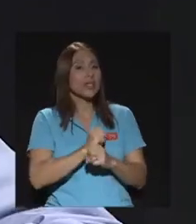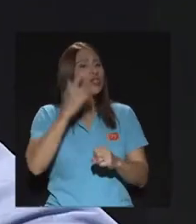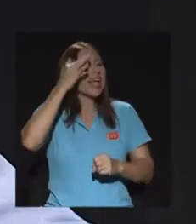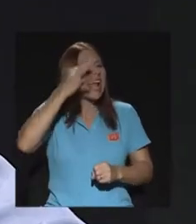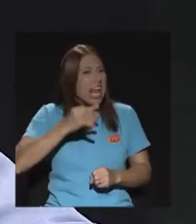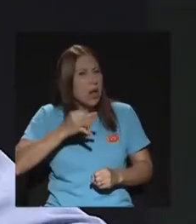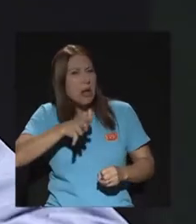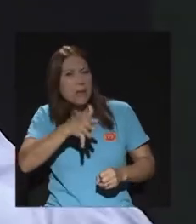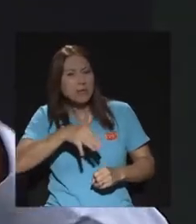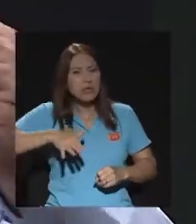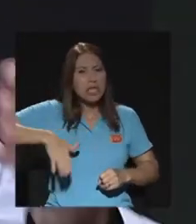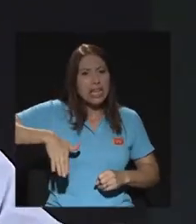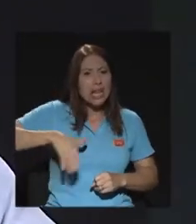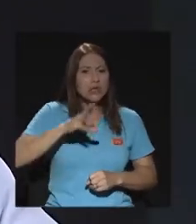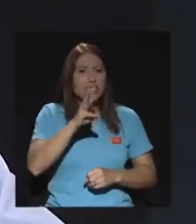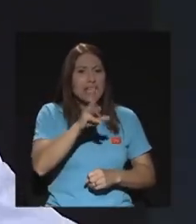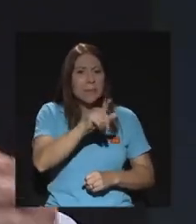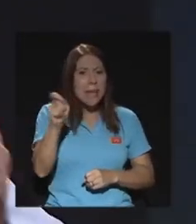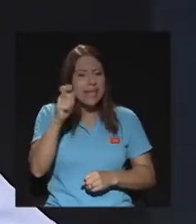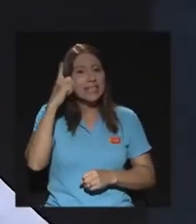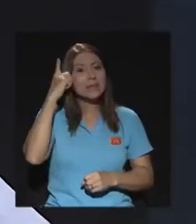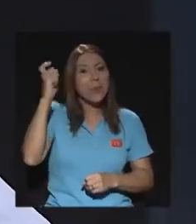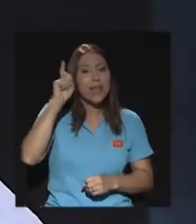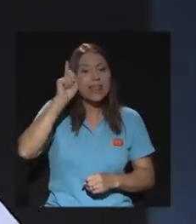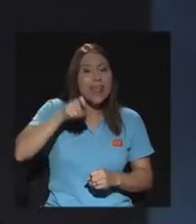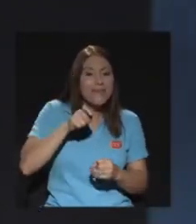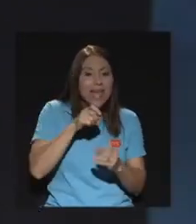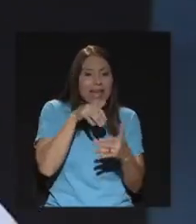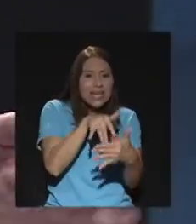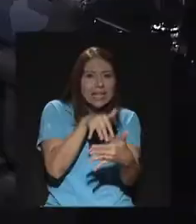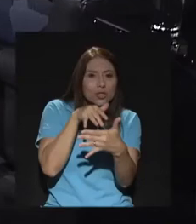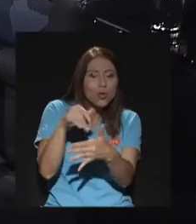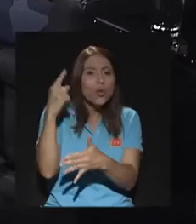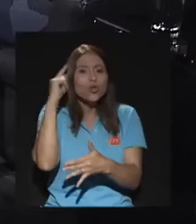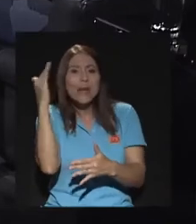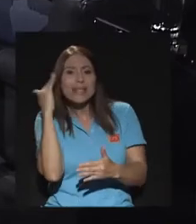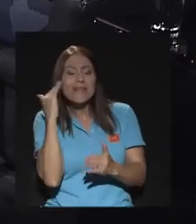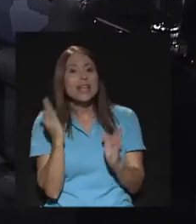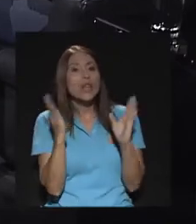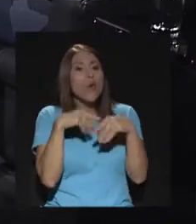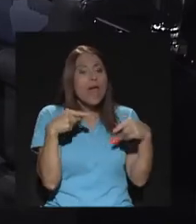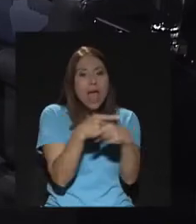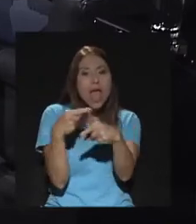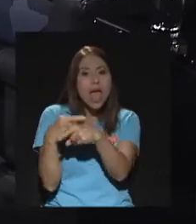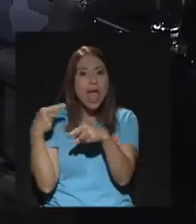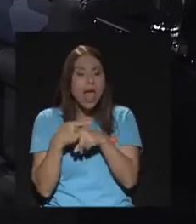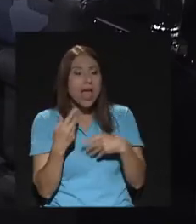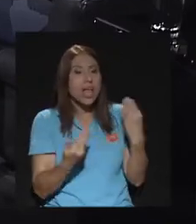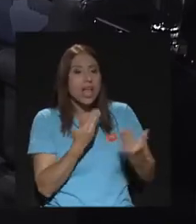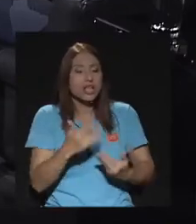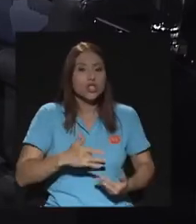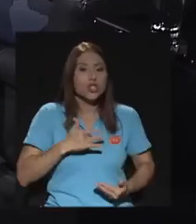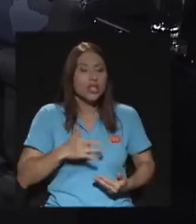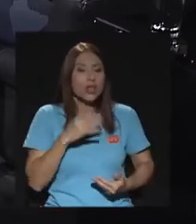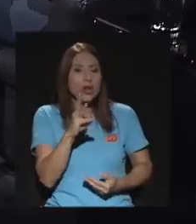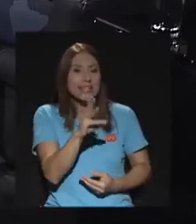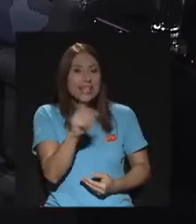que hacer los estudios, si una frecuencia iba a tocar a la otra. O sea, pues vamos a ver qué pasa con eso. Pero además, don